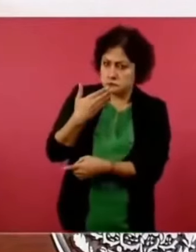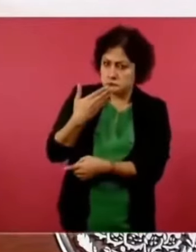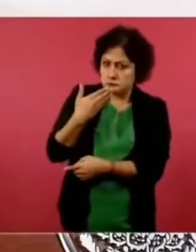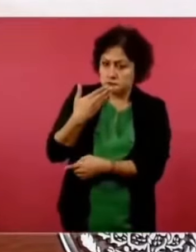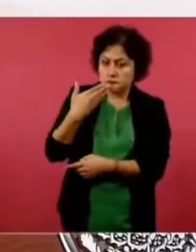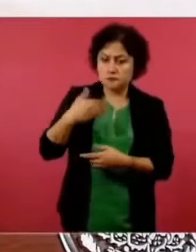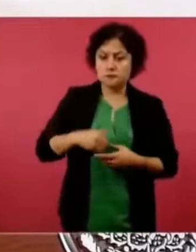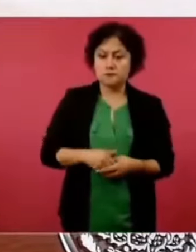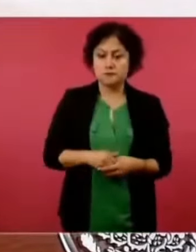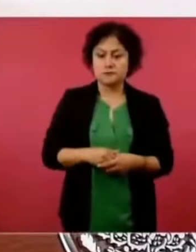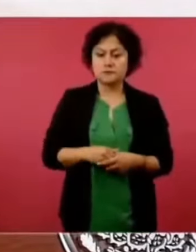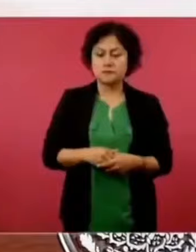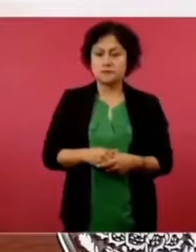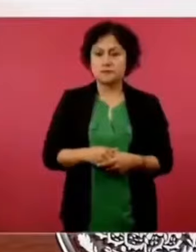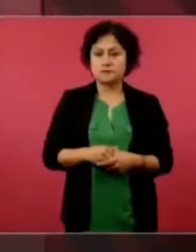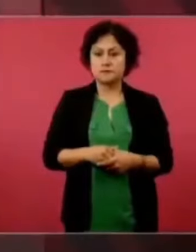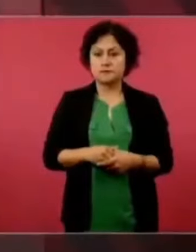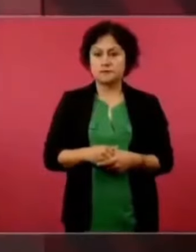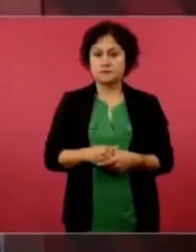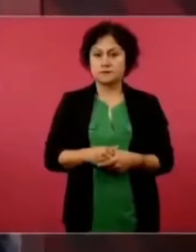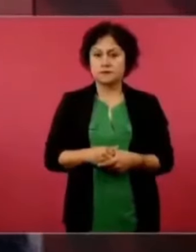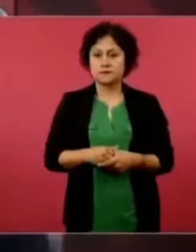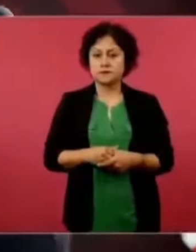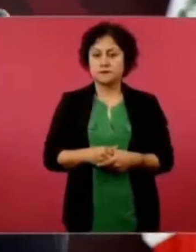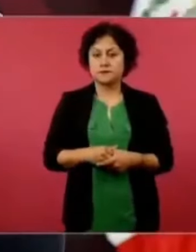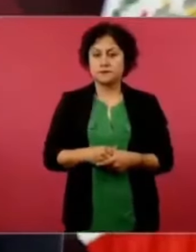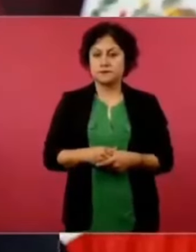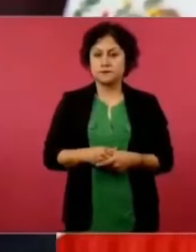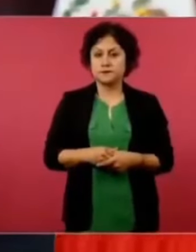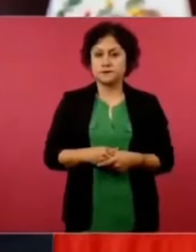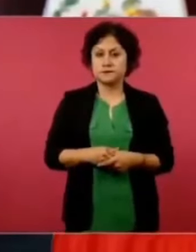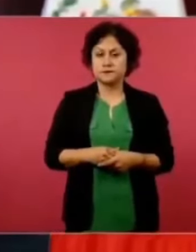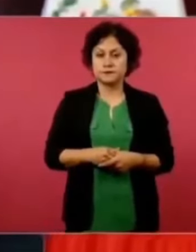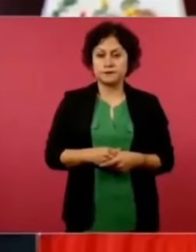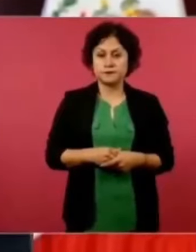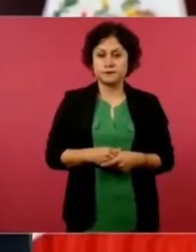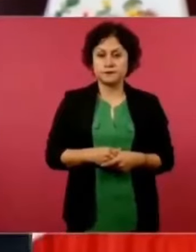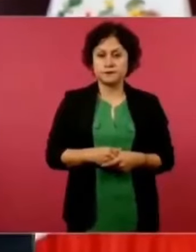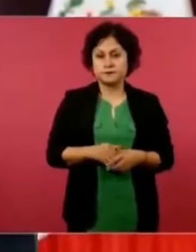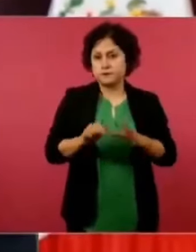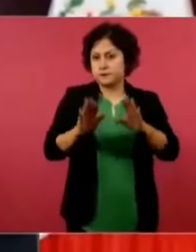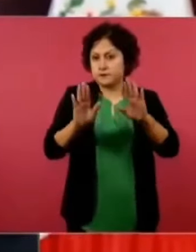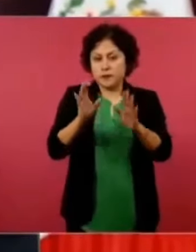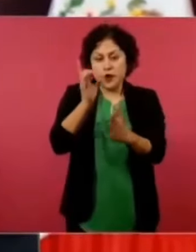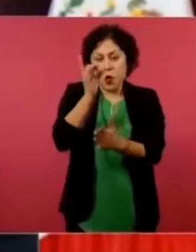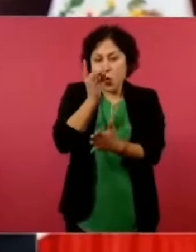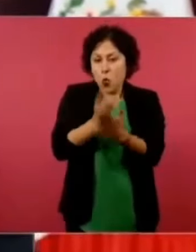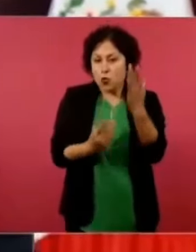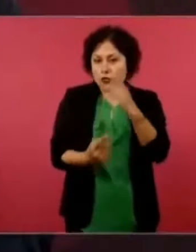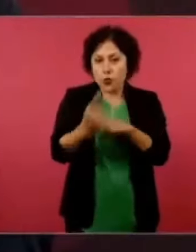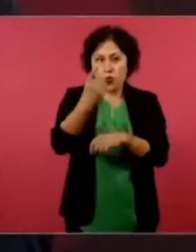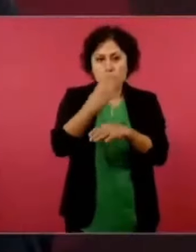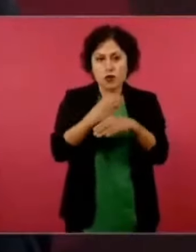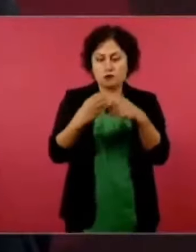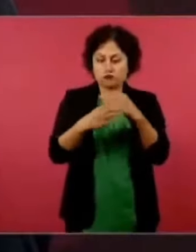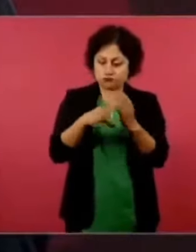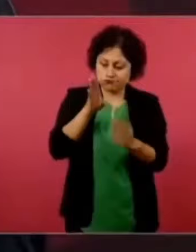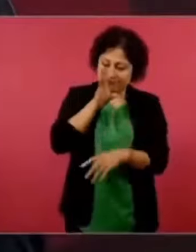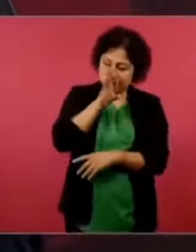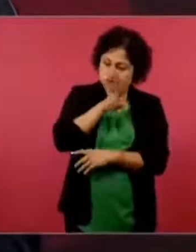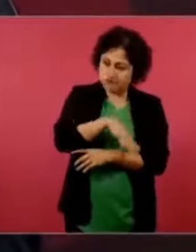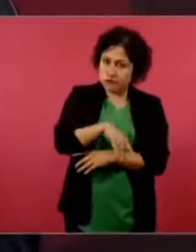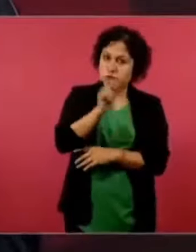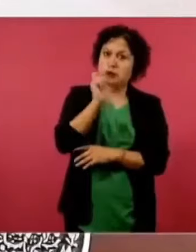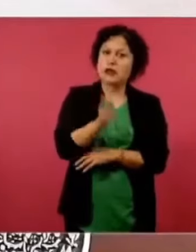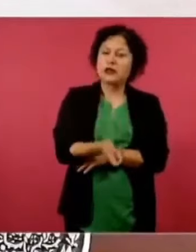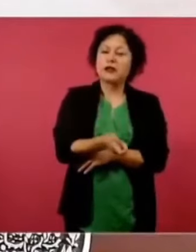bien lo lo único que no estuvo bien fue lo que hicieron